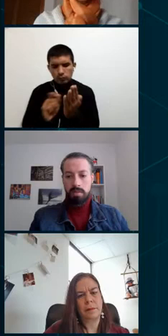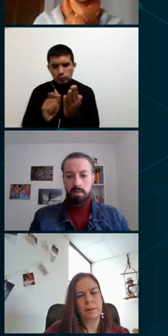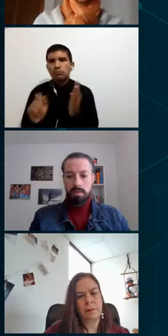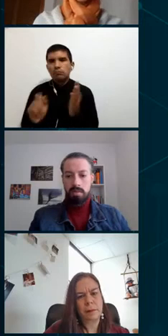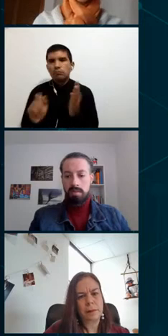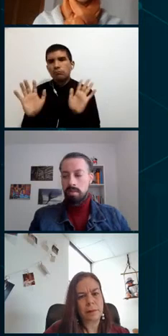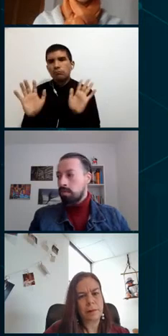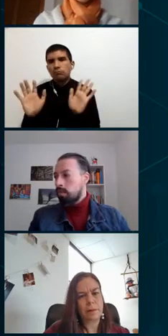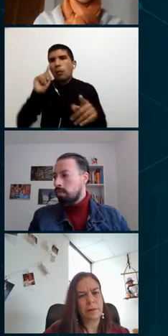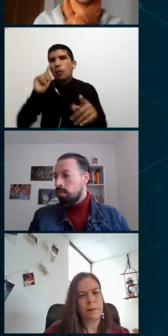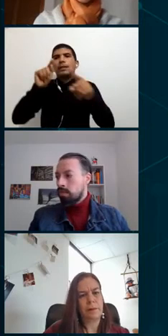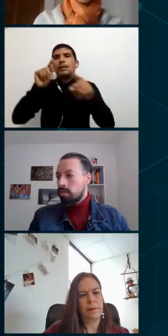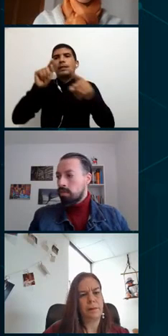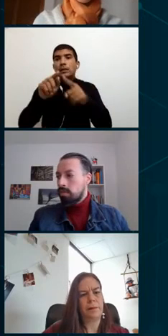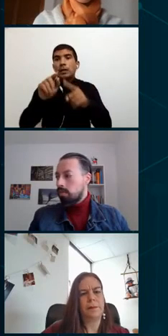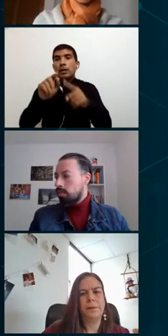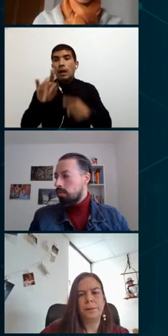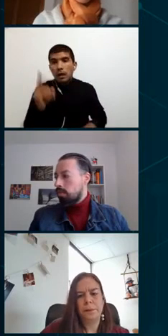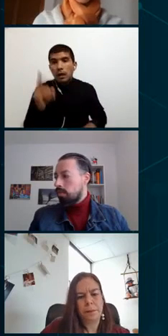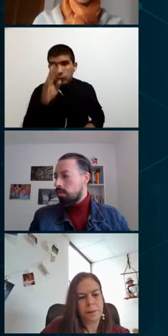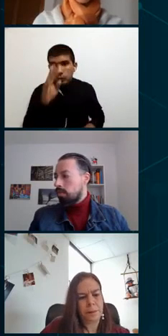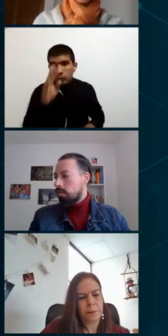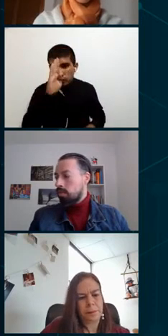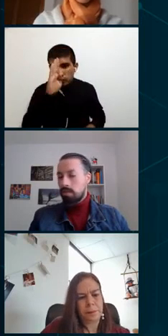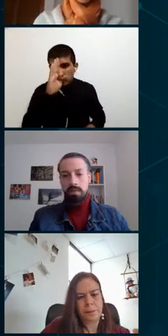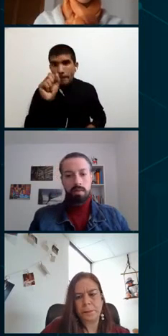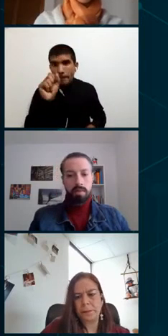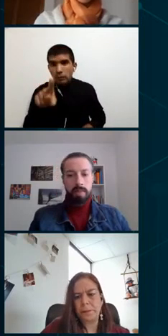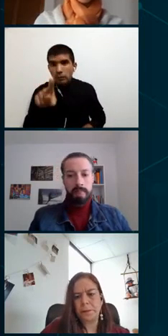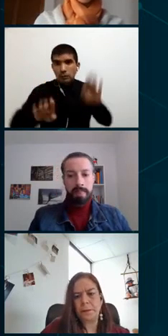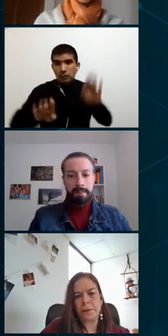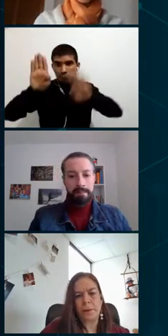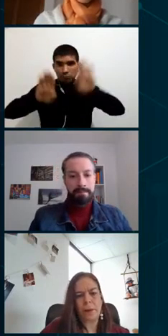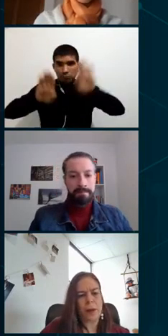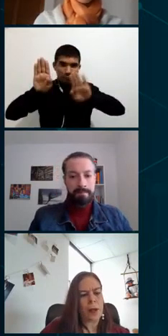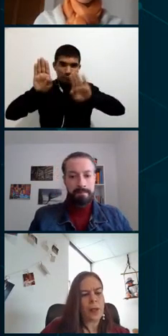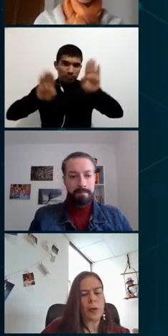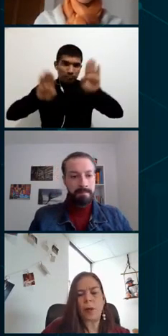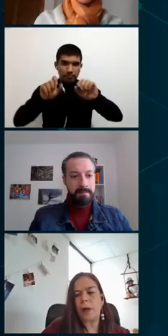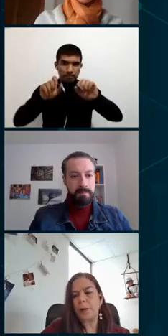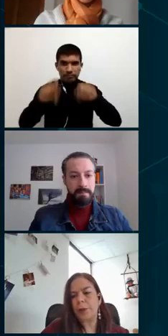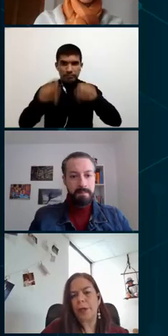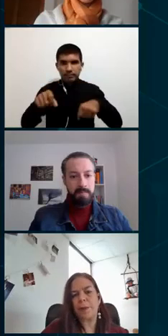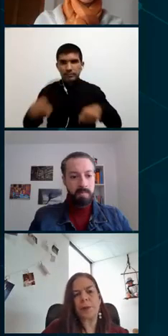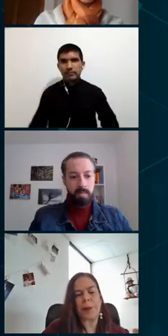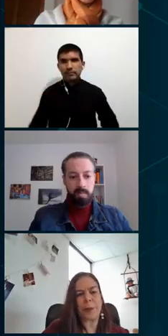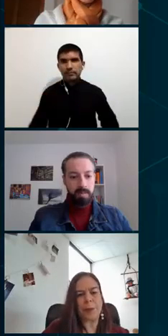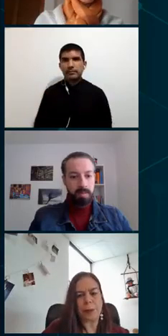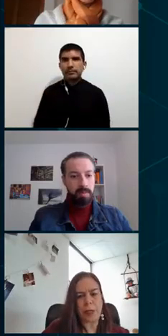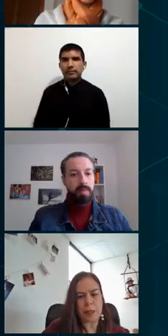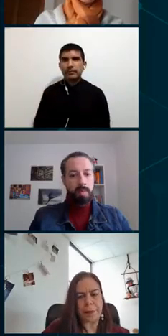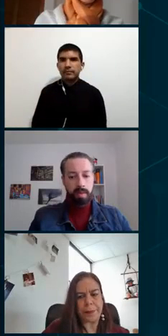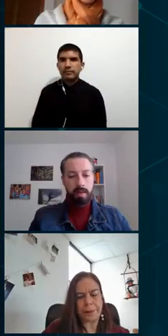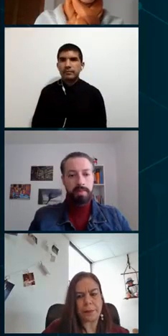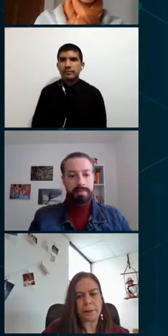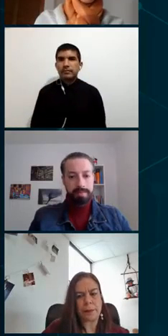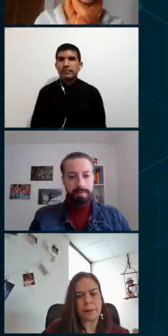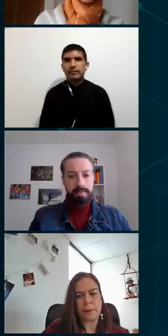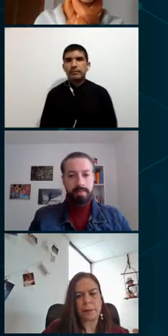empatizar? No, Clau, no tenemos